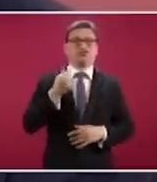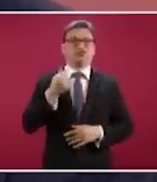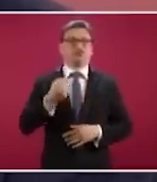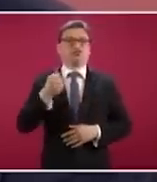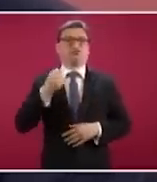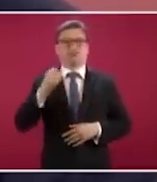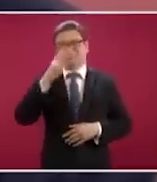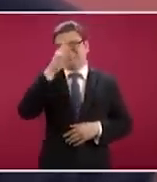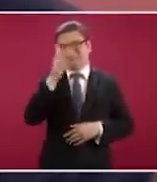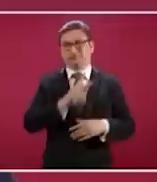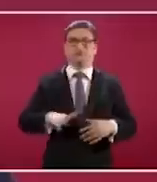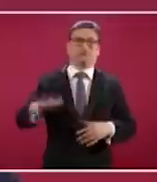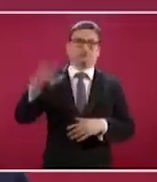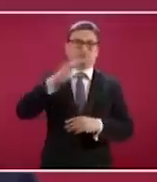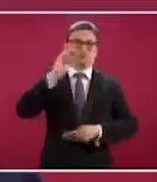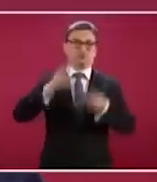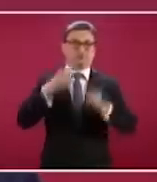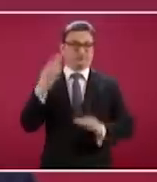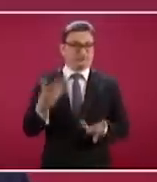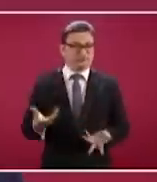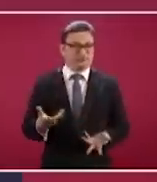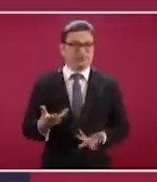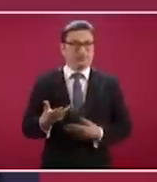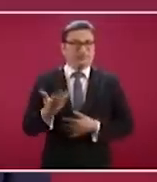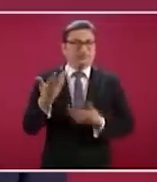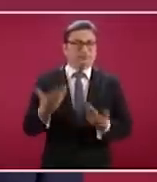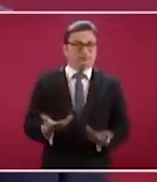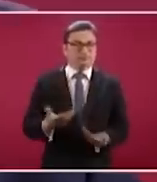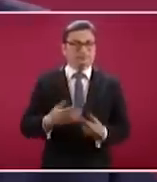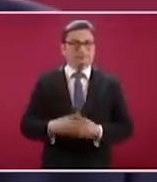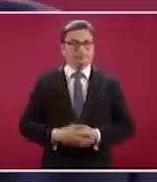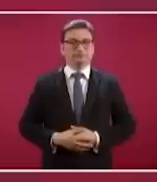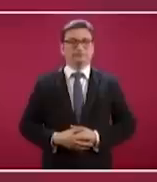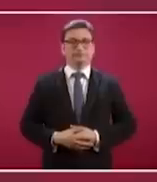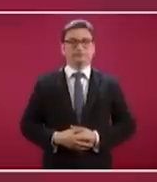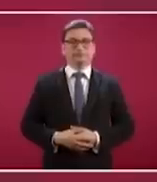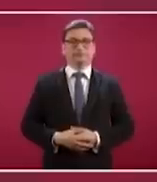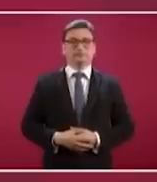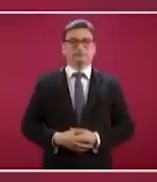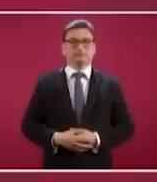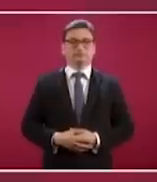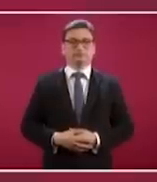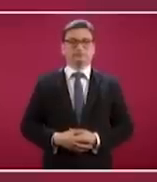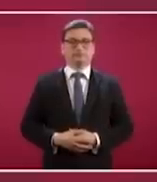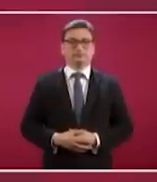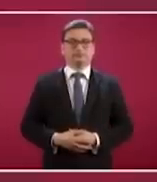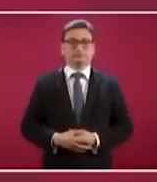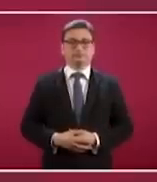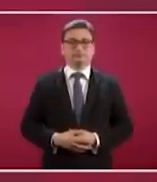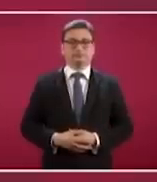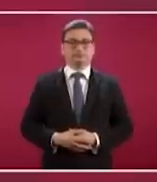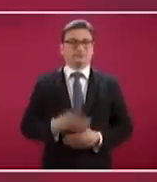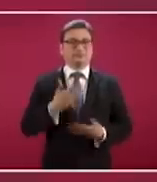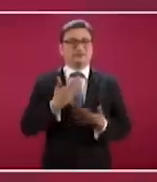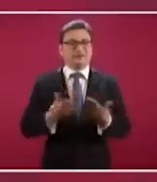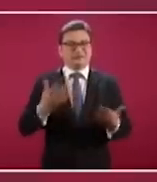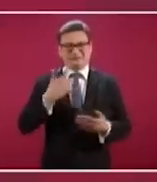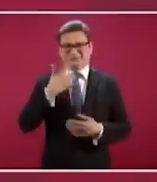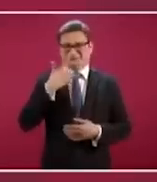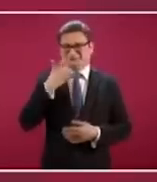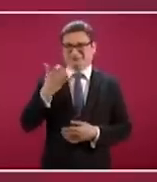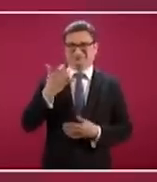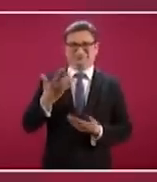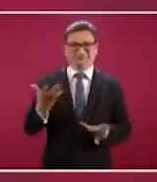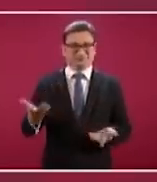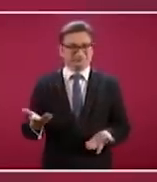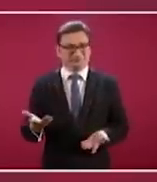mundo. Entonces, qué extraño puede ser